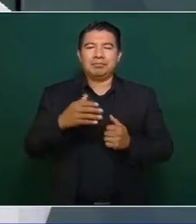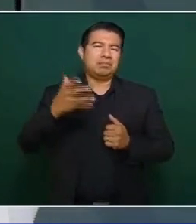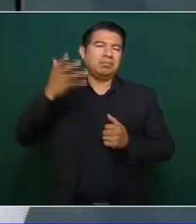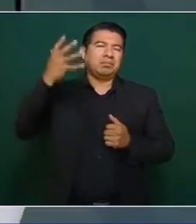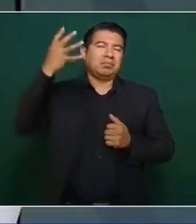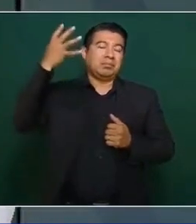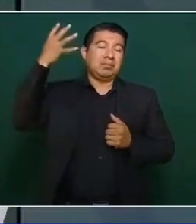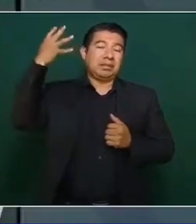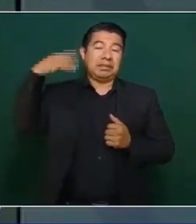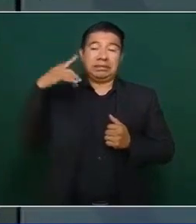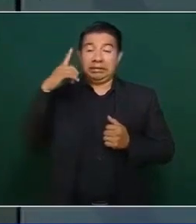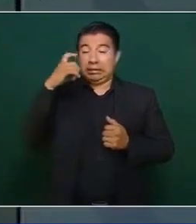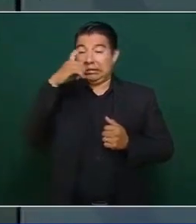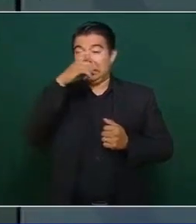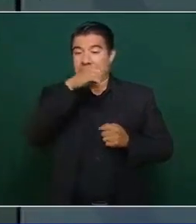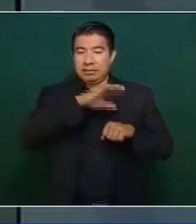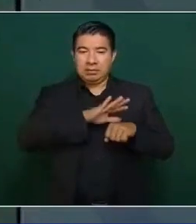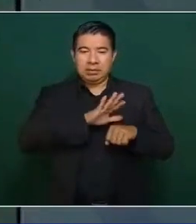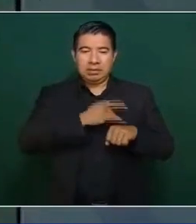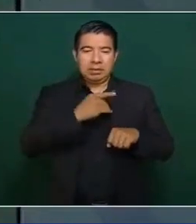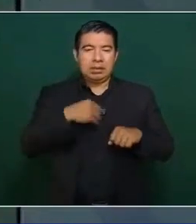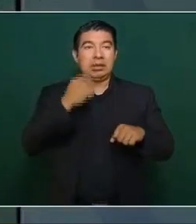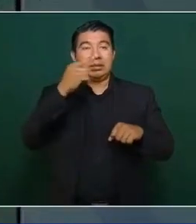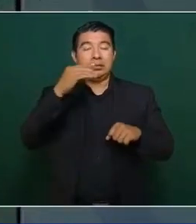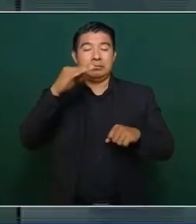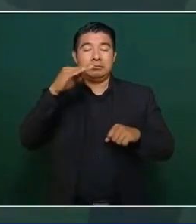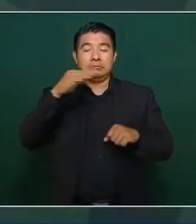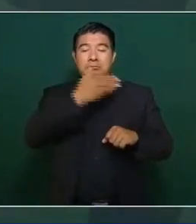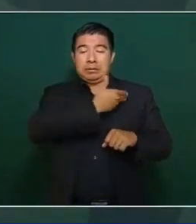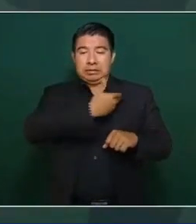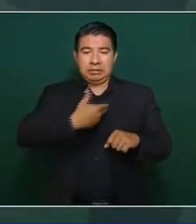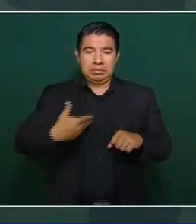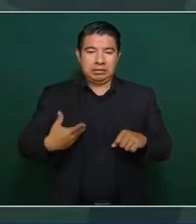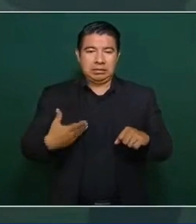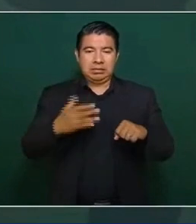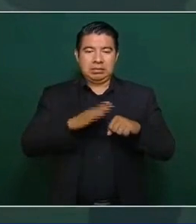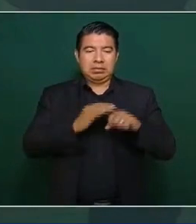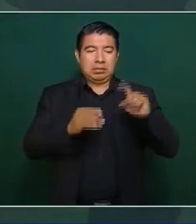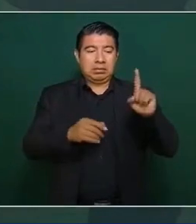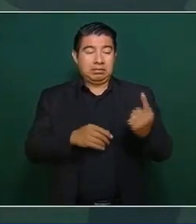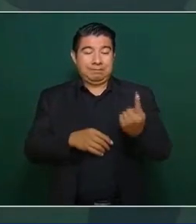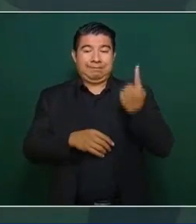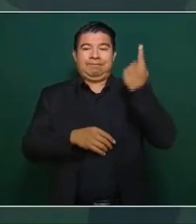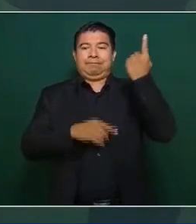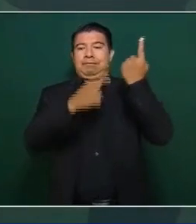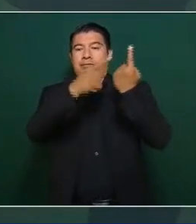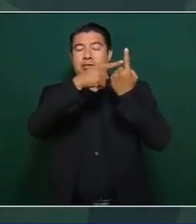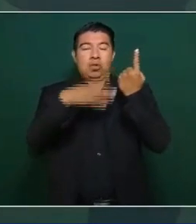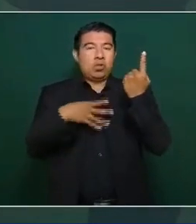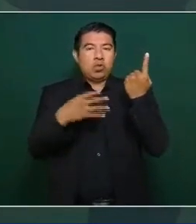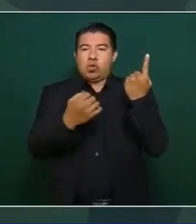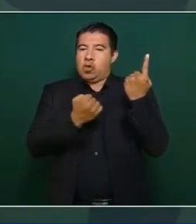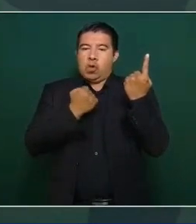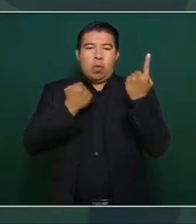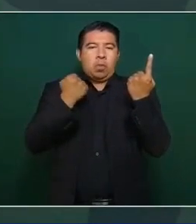porque el presidente era omnímodo,